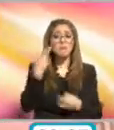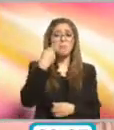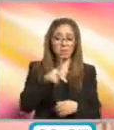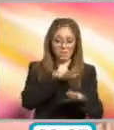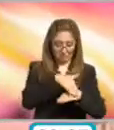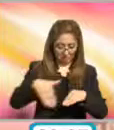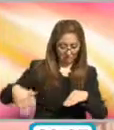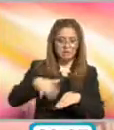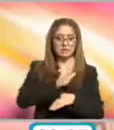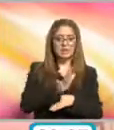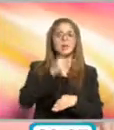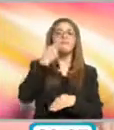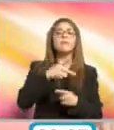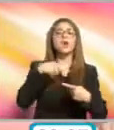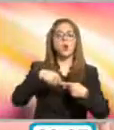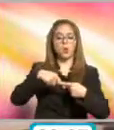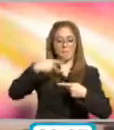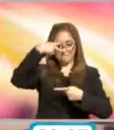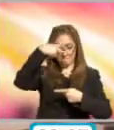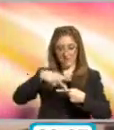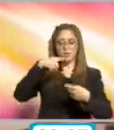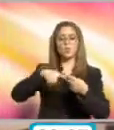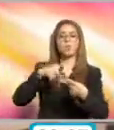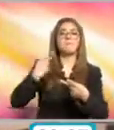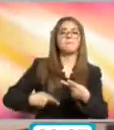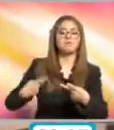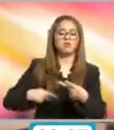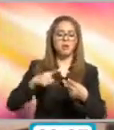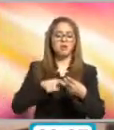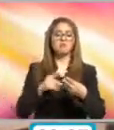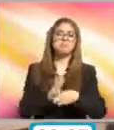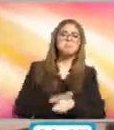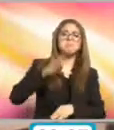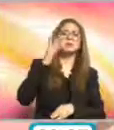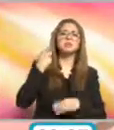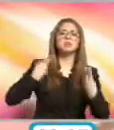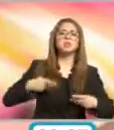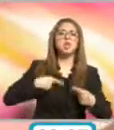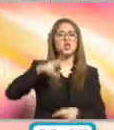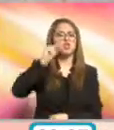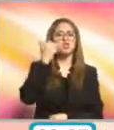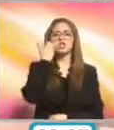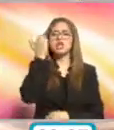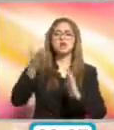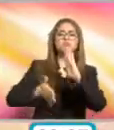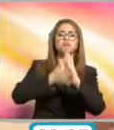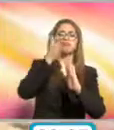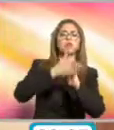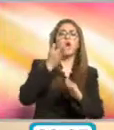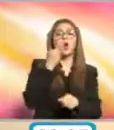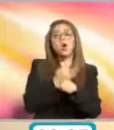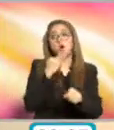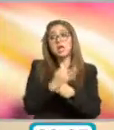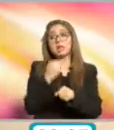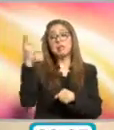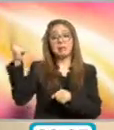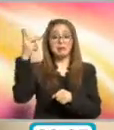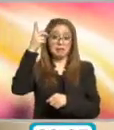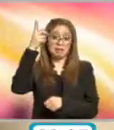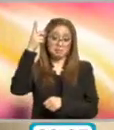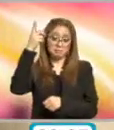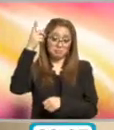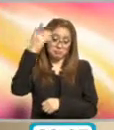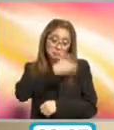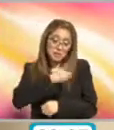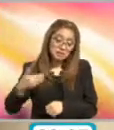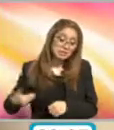además, obviamente México que se opone, quiénes más están en oposición a esta construcción fantasiosa hasta ahora, de verdad? Pues son muchos.